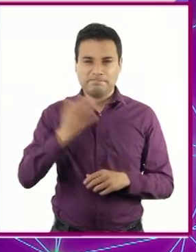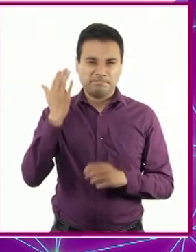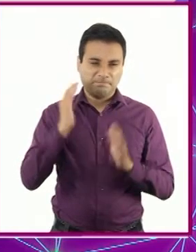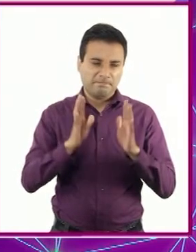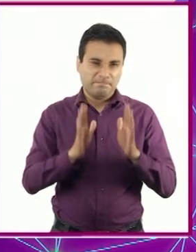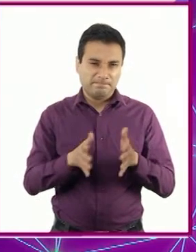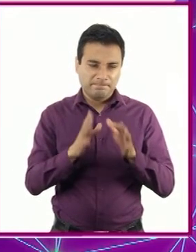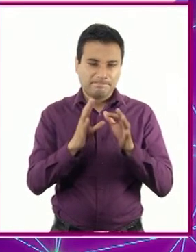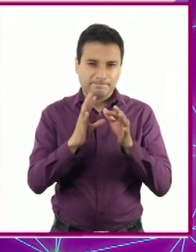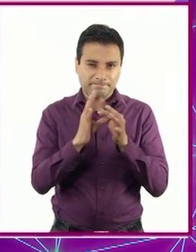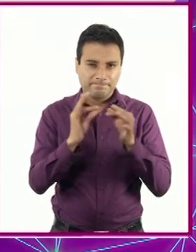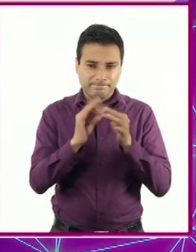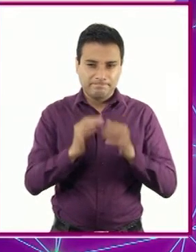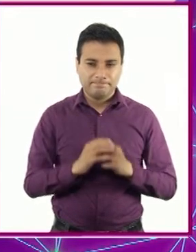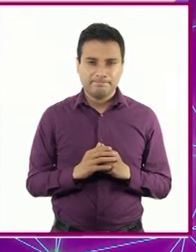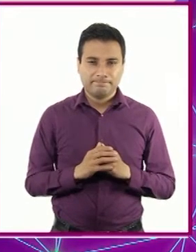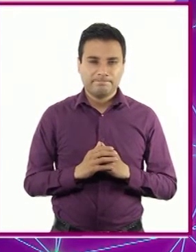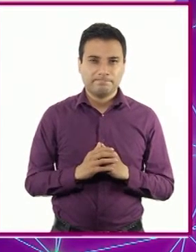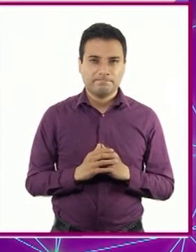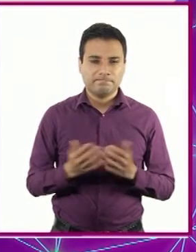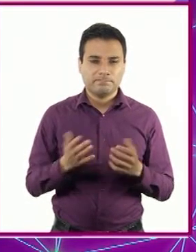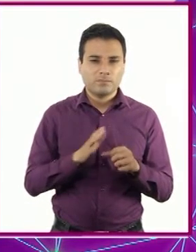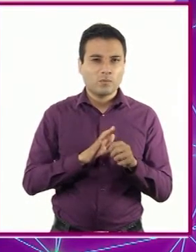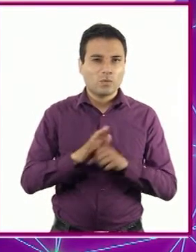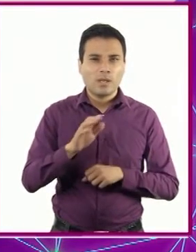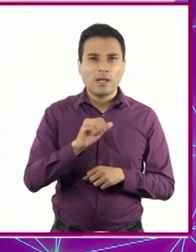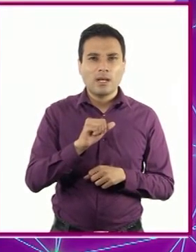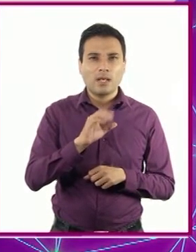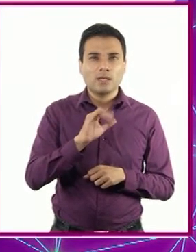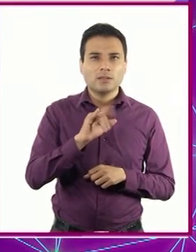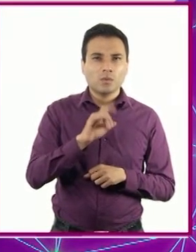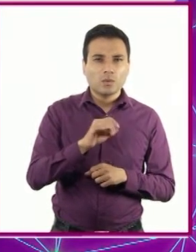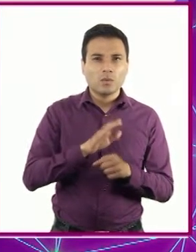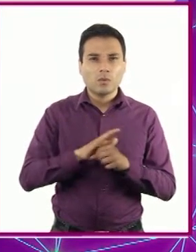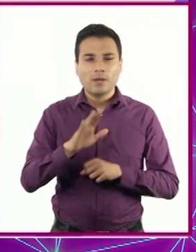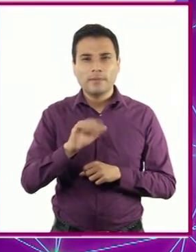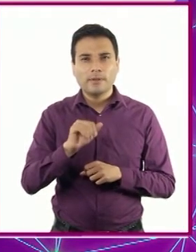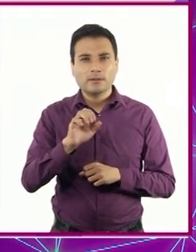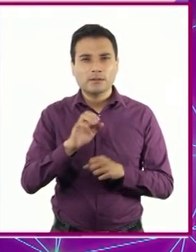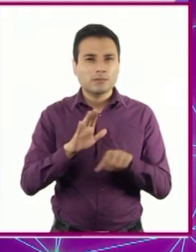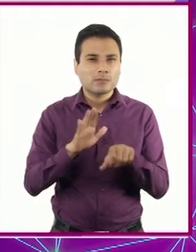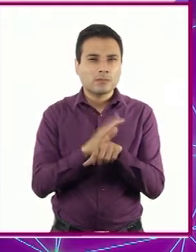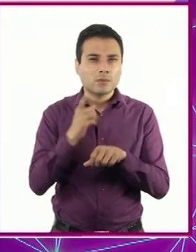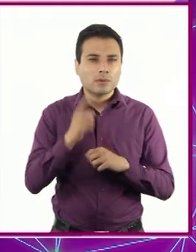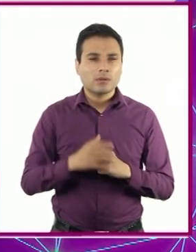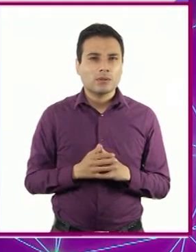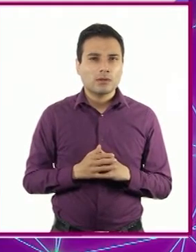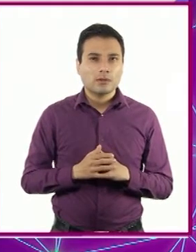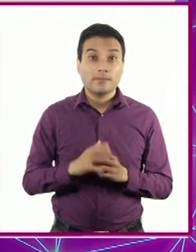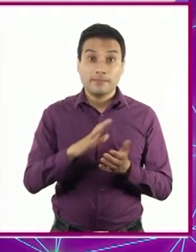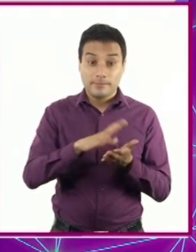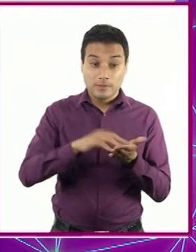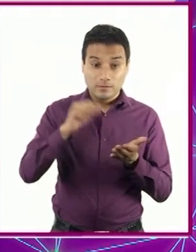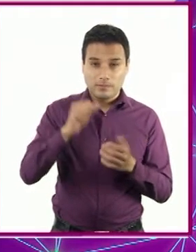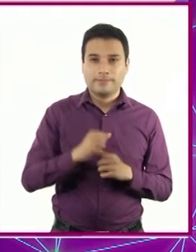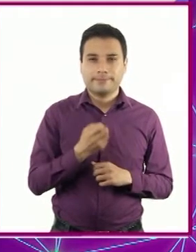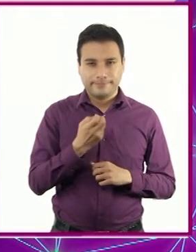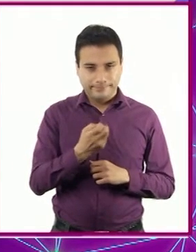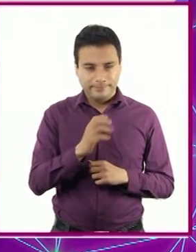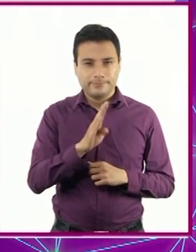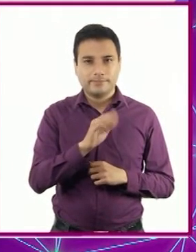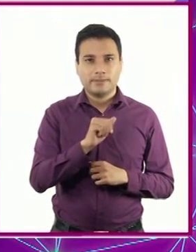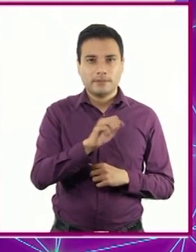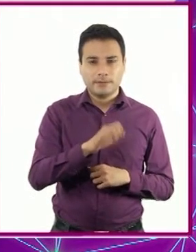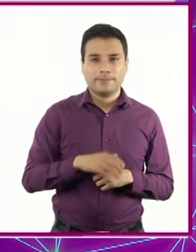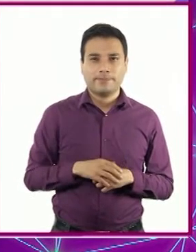anteriores. ¿Cuál es el ácido y cuál es la base? ¿Por qué? El bicarbonato de sodio es la base y